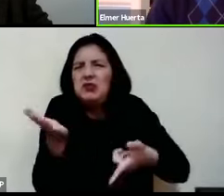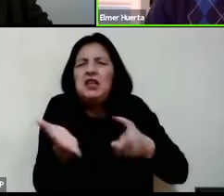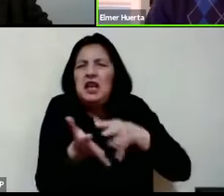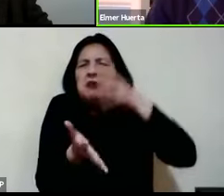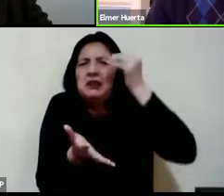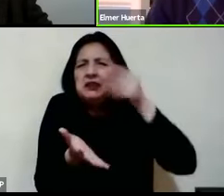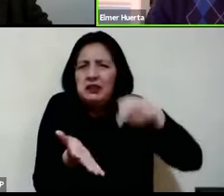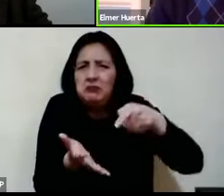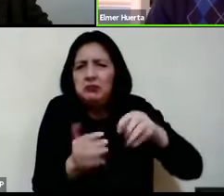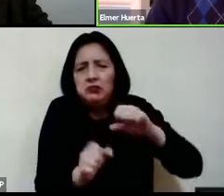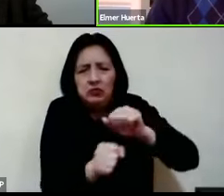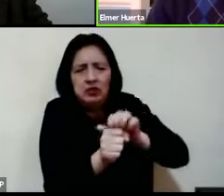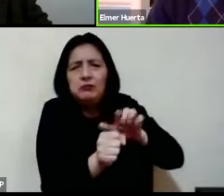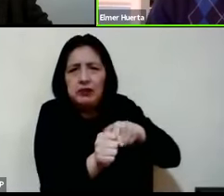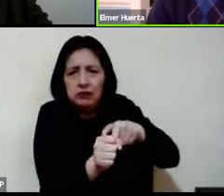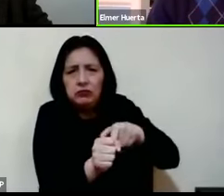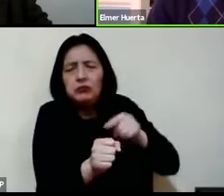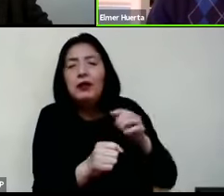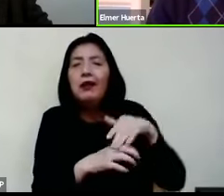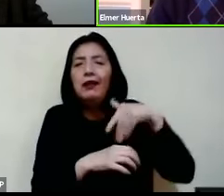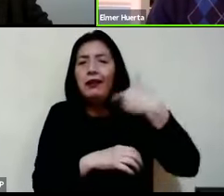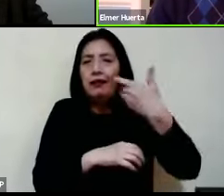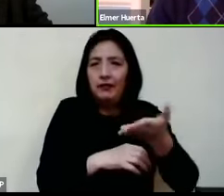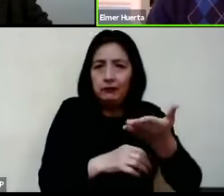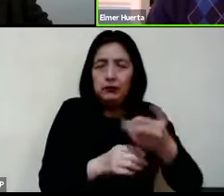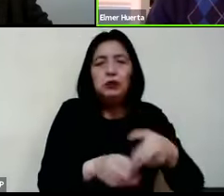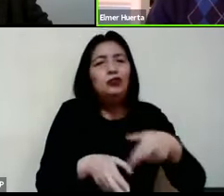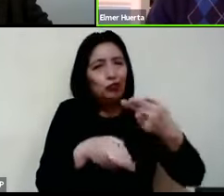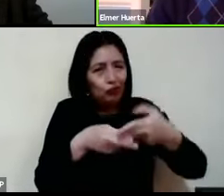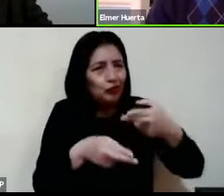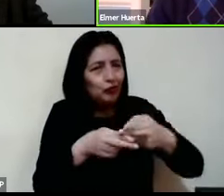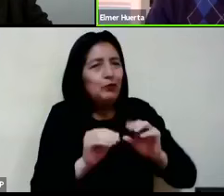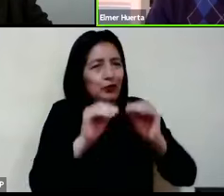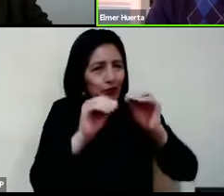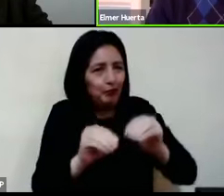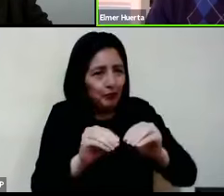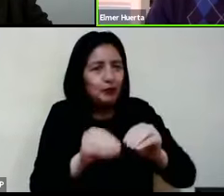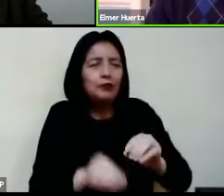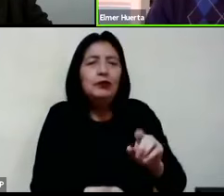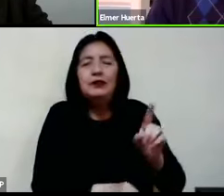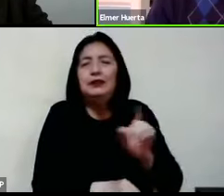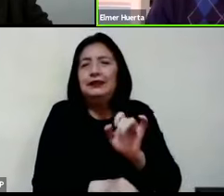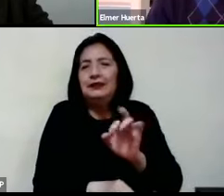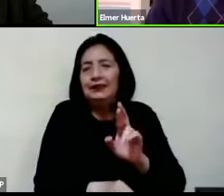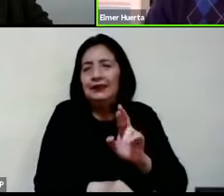con respecto a este virus, que posteriormente se le bautizó como el